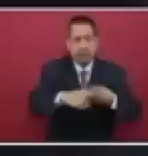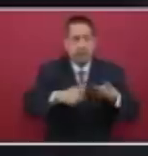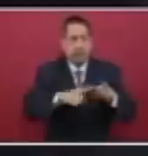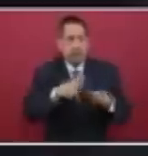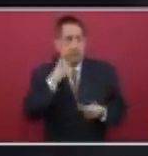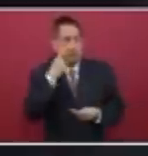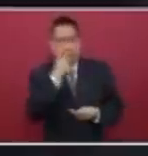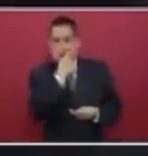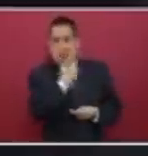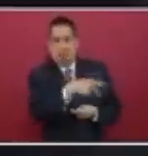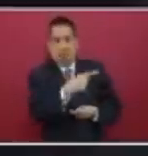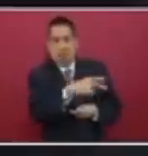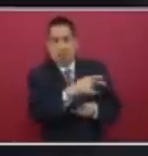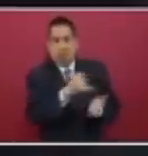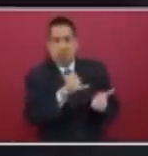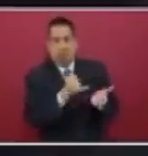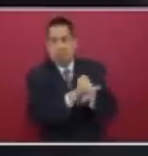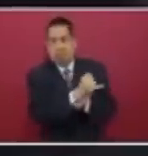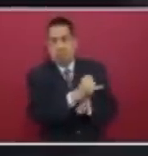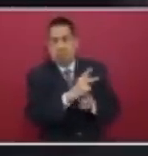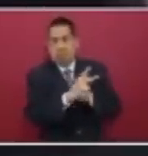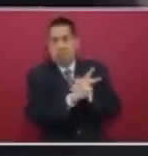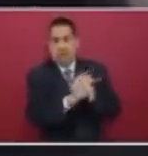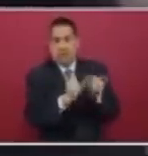autodeterminación de los pueblos